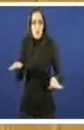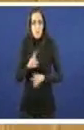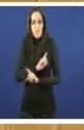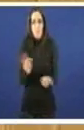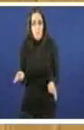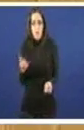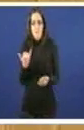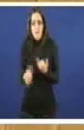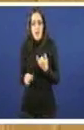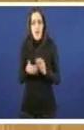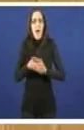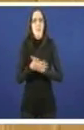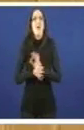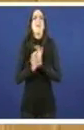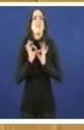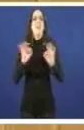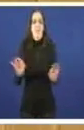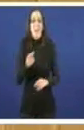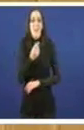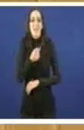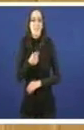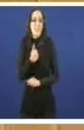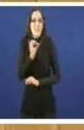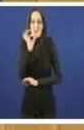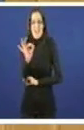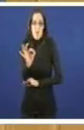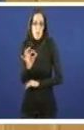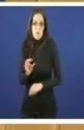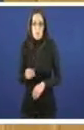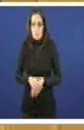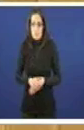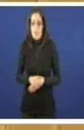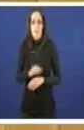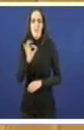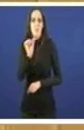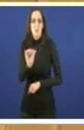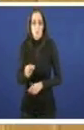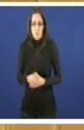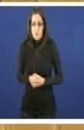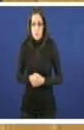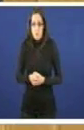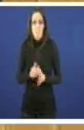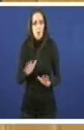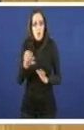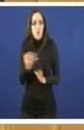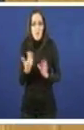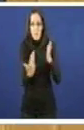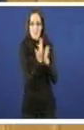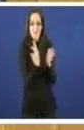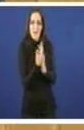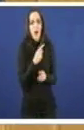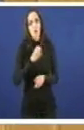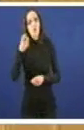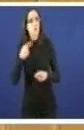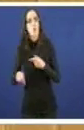deso vostedes non lle dedicou ni un segundo da súa intervención deso é do que tiñan que dar explicacións vostedes